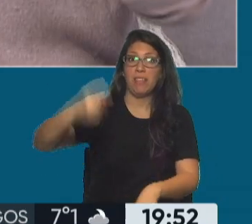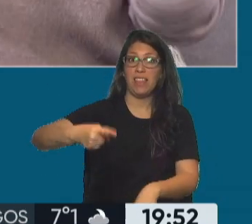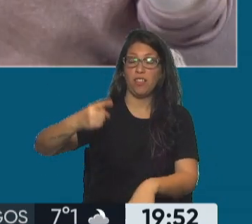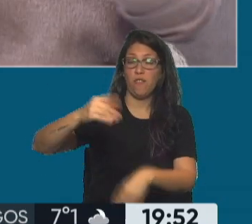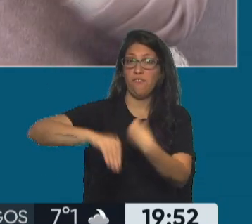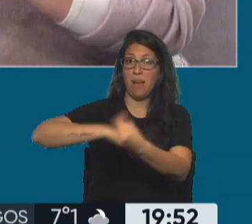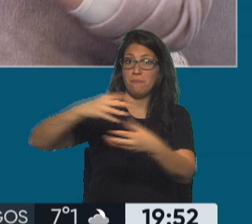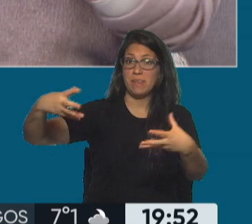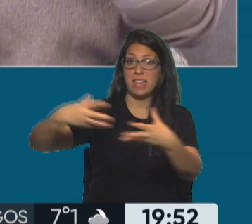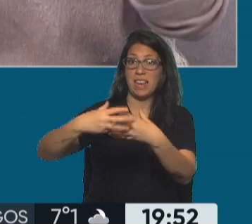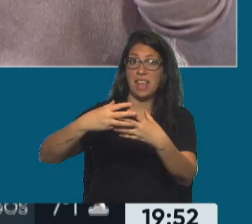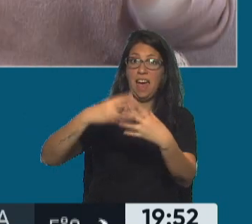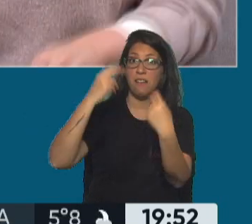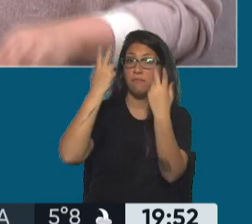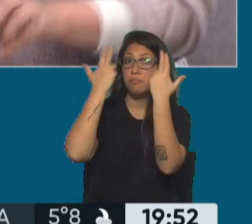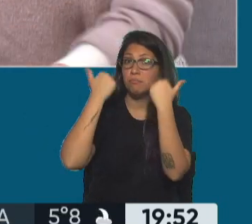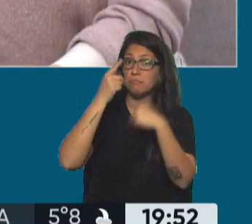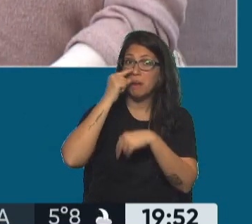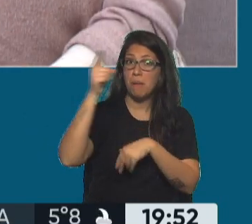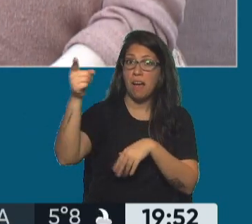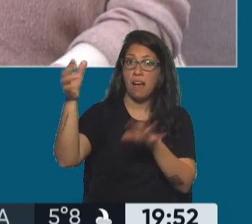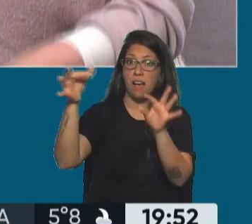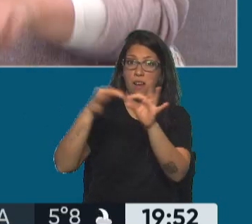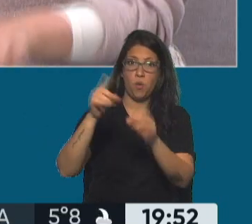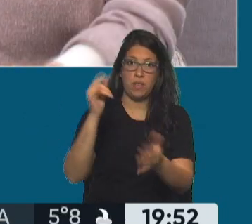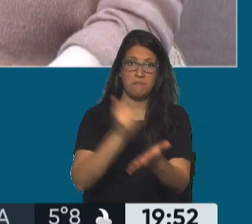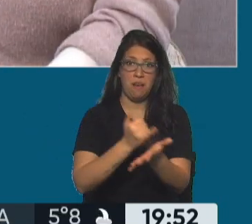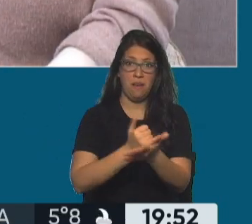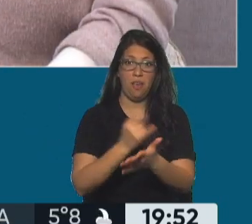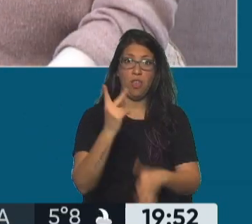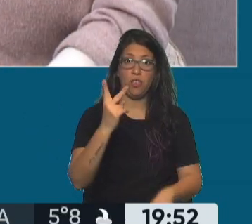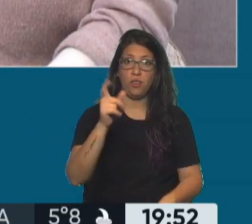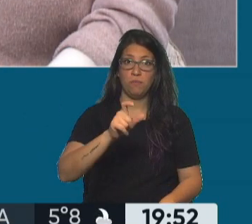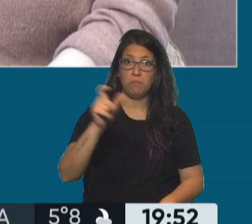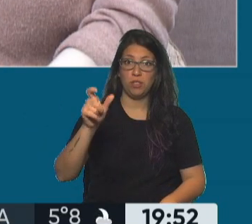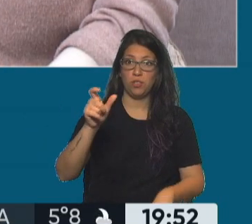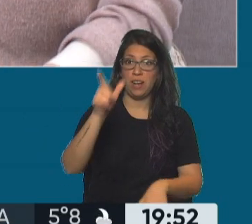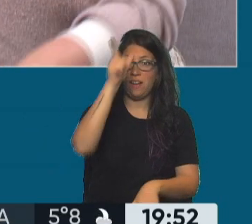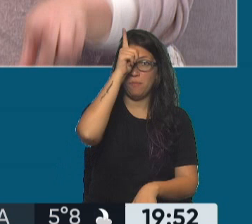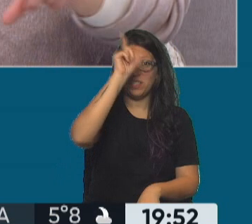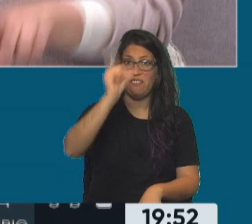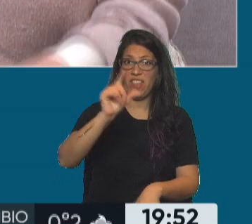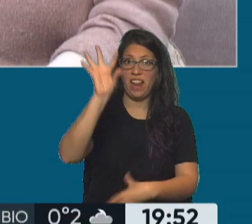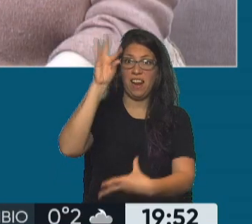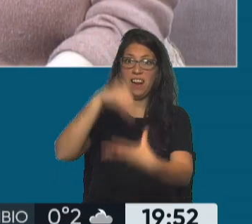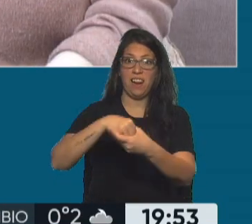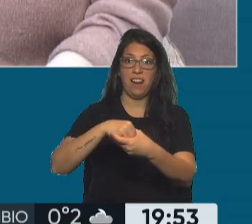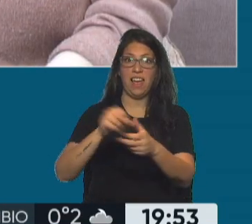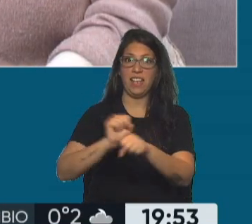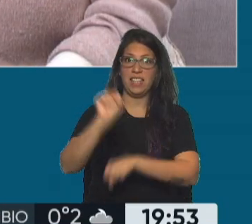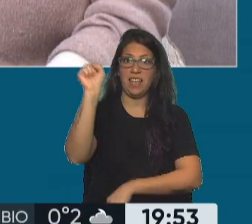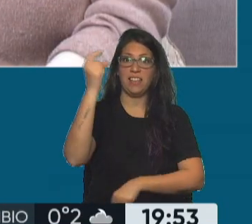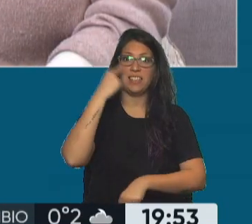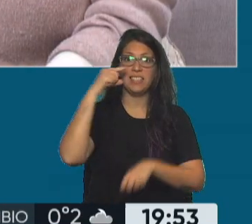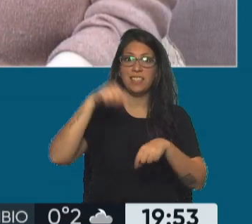familiar, Sí. de obediencia al padre, que yo digo, no es un dato menor, las dos son personal civil de la Policía Federal, las dos son egresadas del